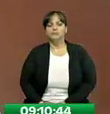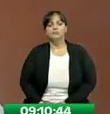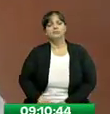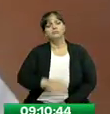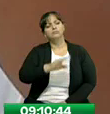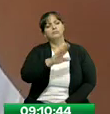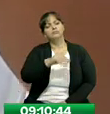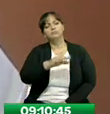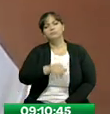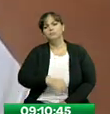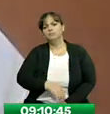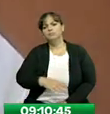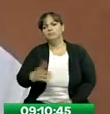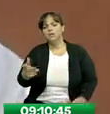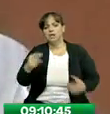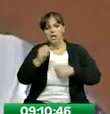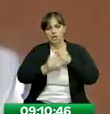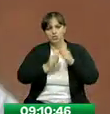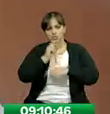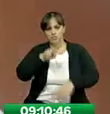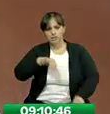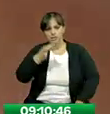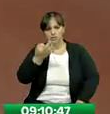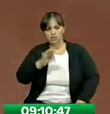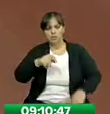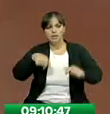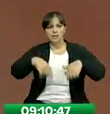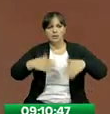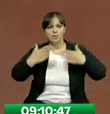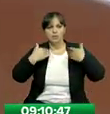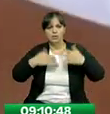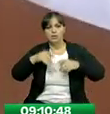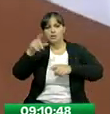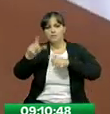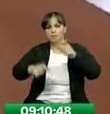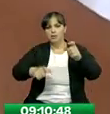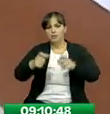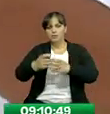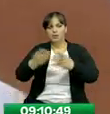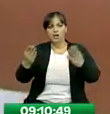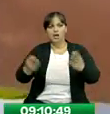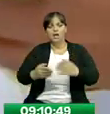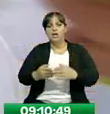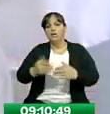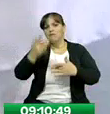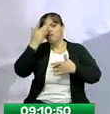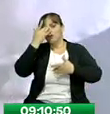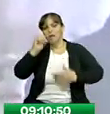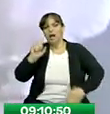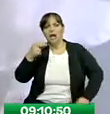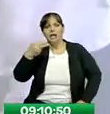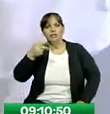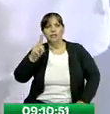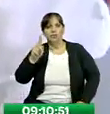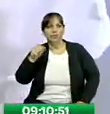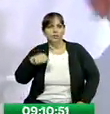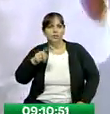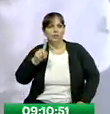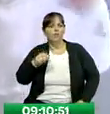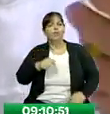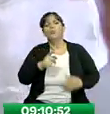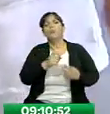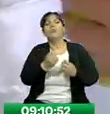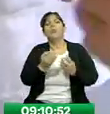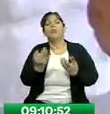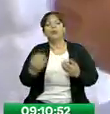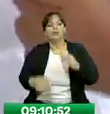han fallecido en lo que va del año en guayaquil a causa del a h1n1 es de conocimiento público lo que salió la semana pasada un